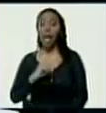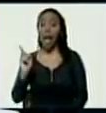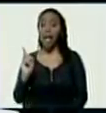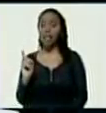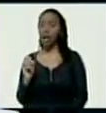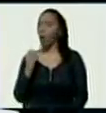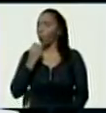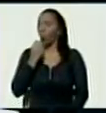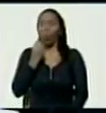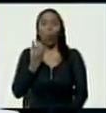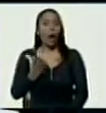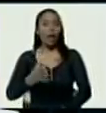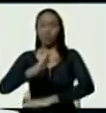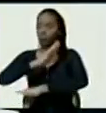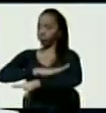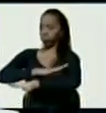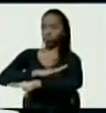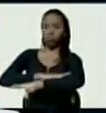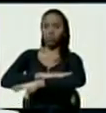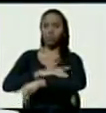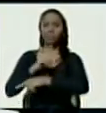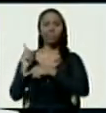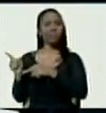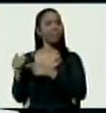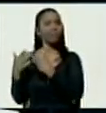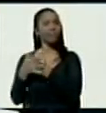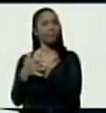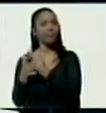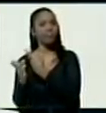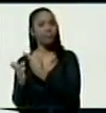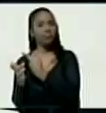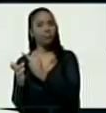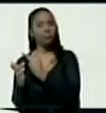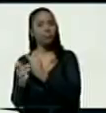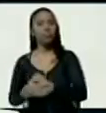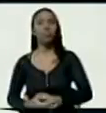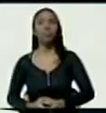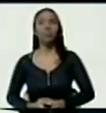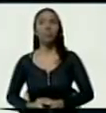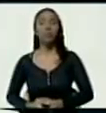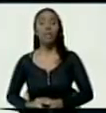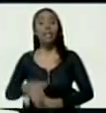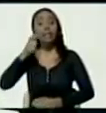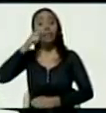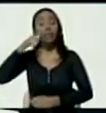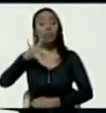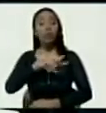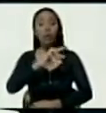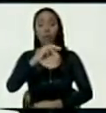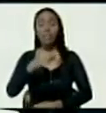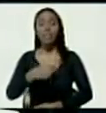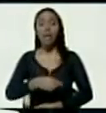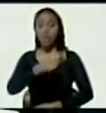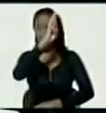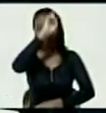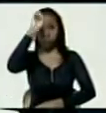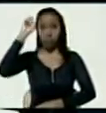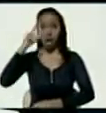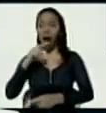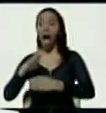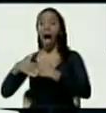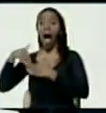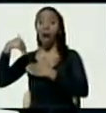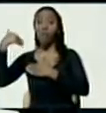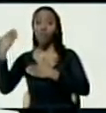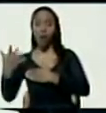intención fue que en la ciudad de Madrid, en las afueras de